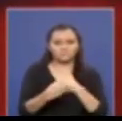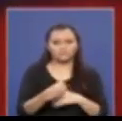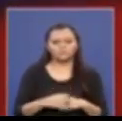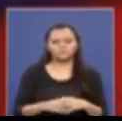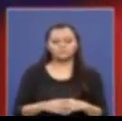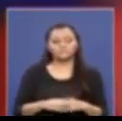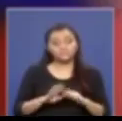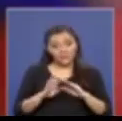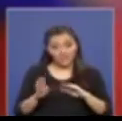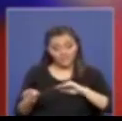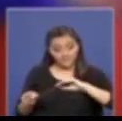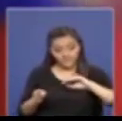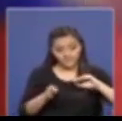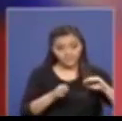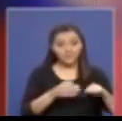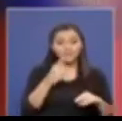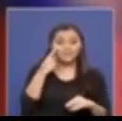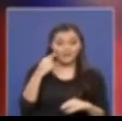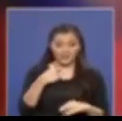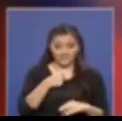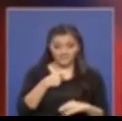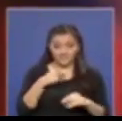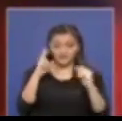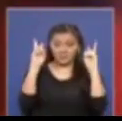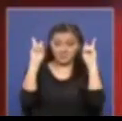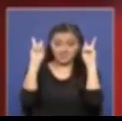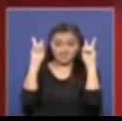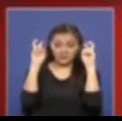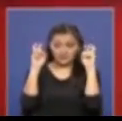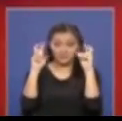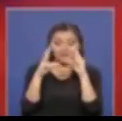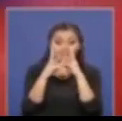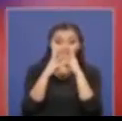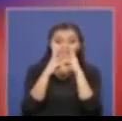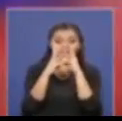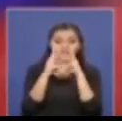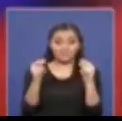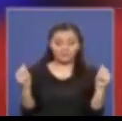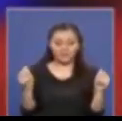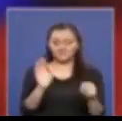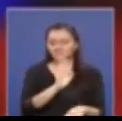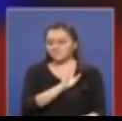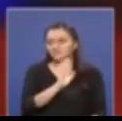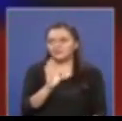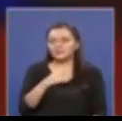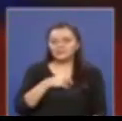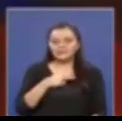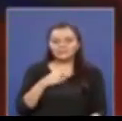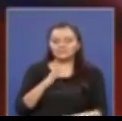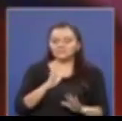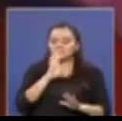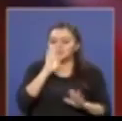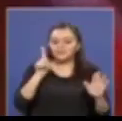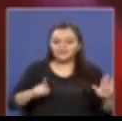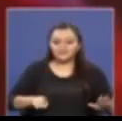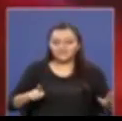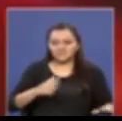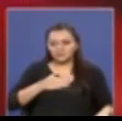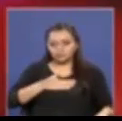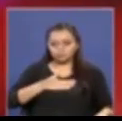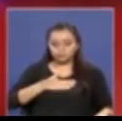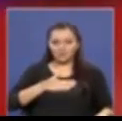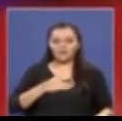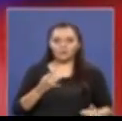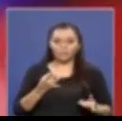queridos. Bueno, les insisto, para mí, sin lugar a dudas, esta es la reunión más dura que tengo cada 6 meses, pero